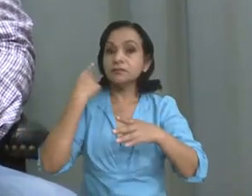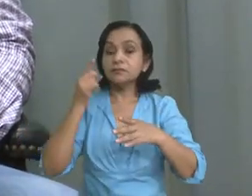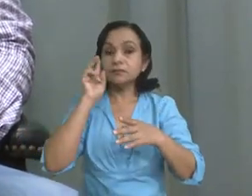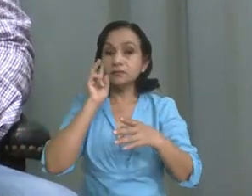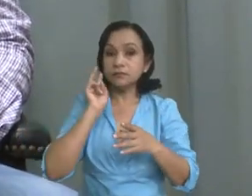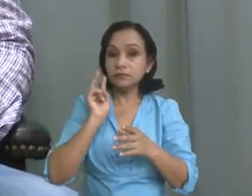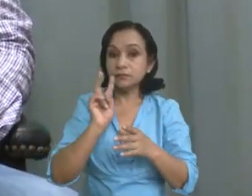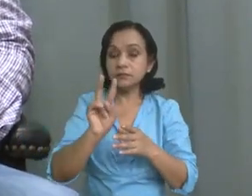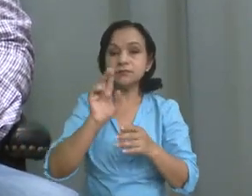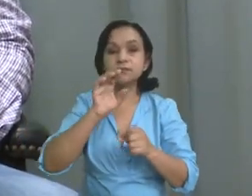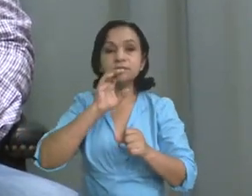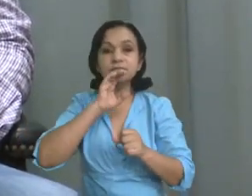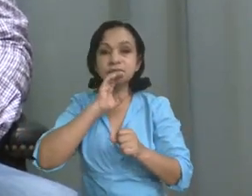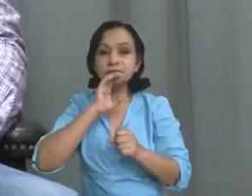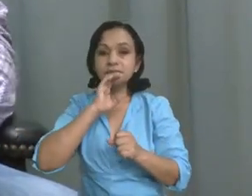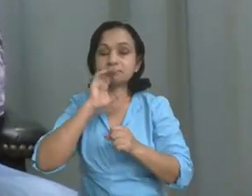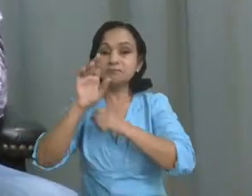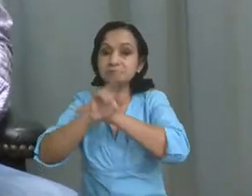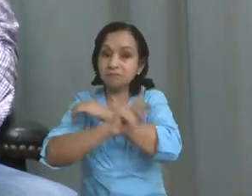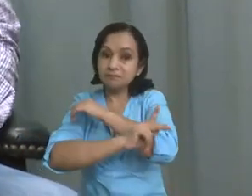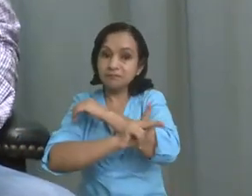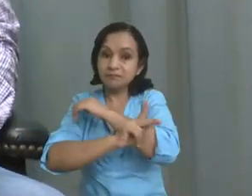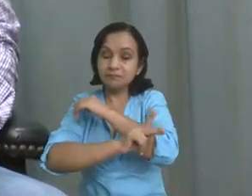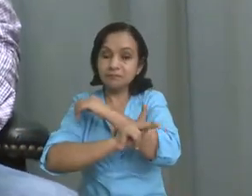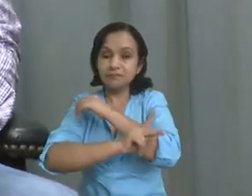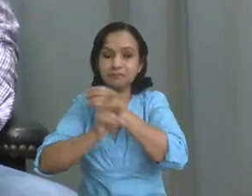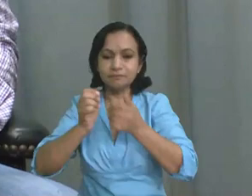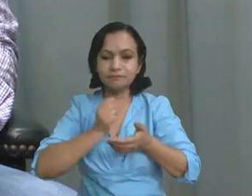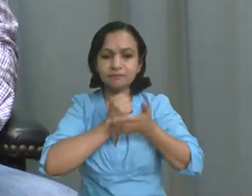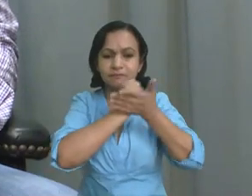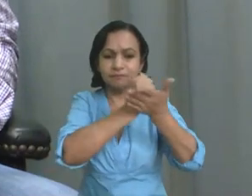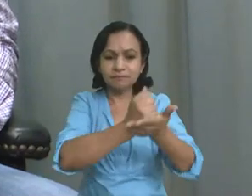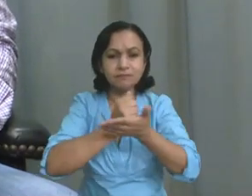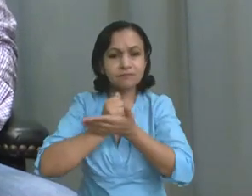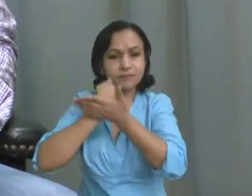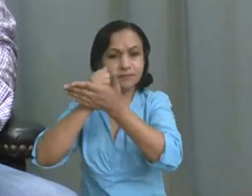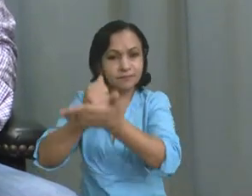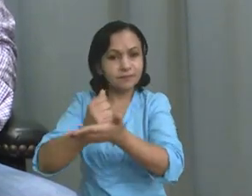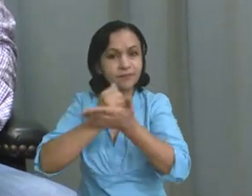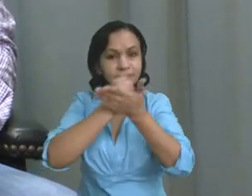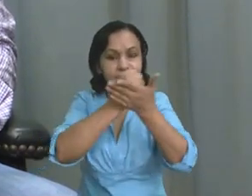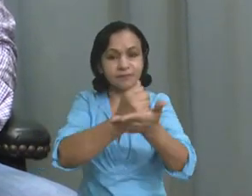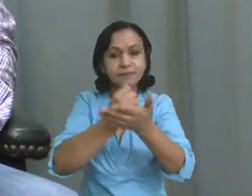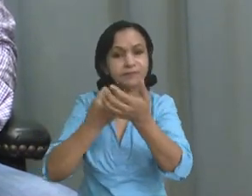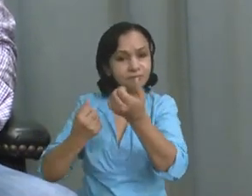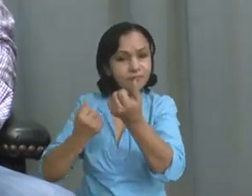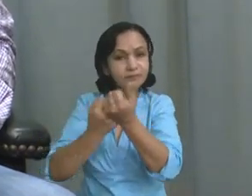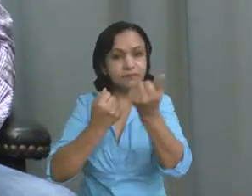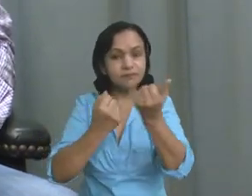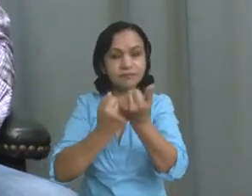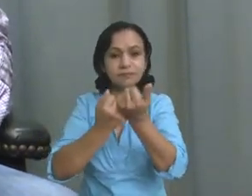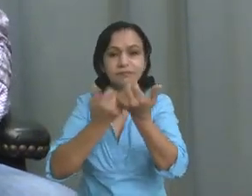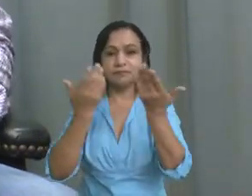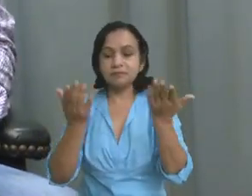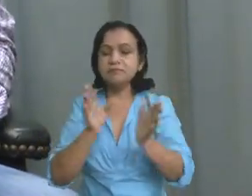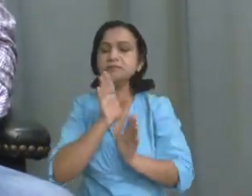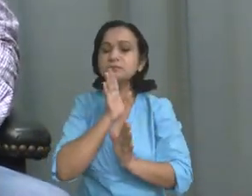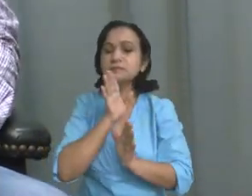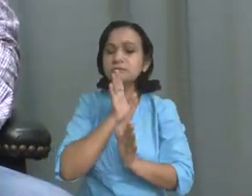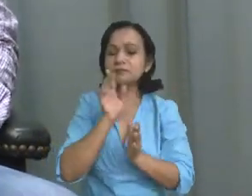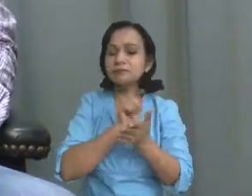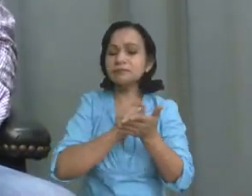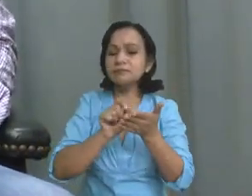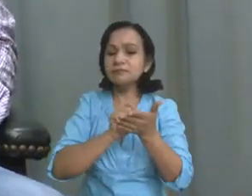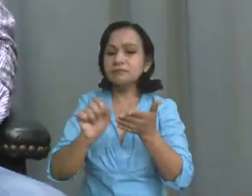y que Cuba, dentro de los primeros países que brinda no solo una solidaridad verbal o un